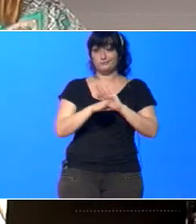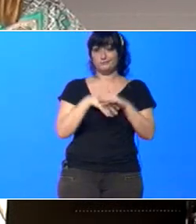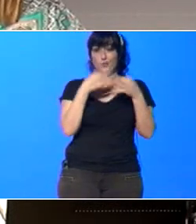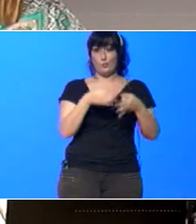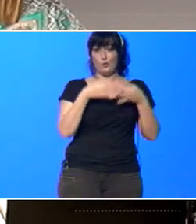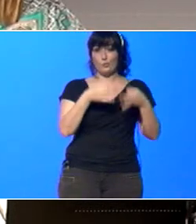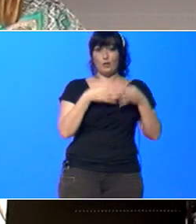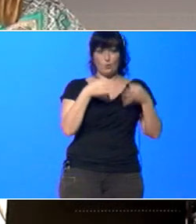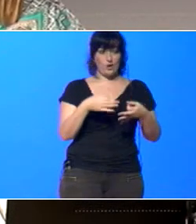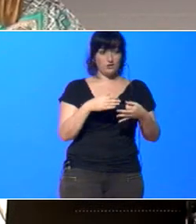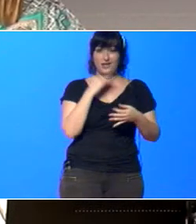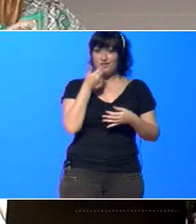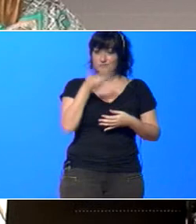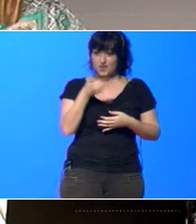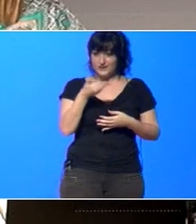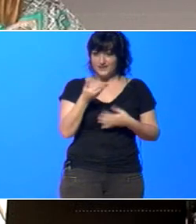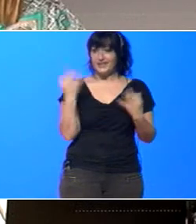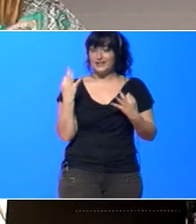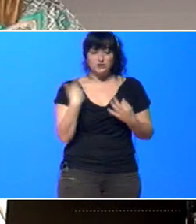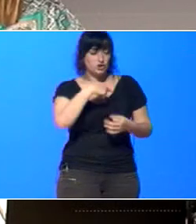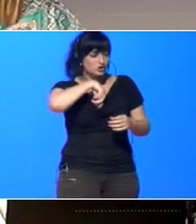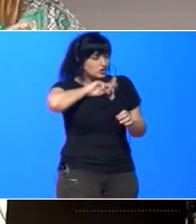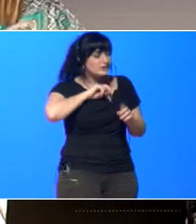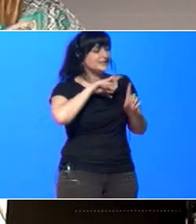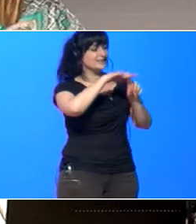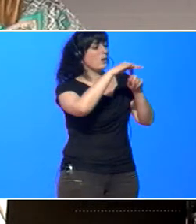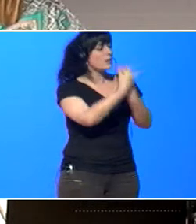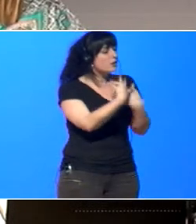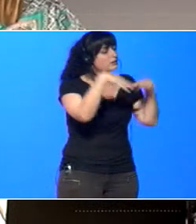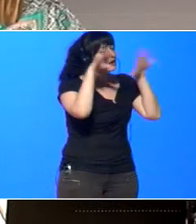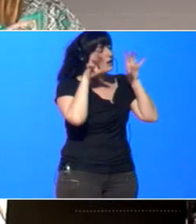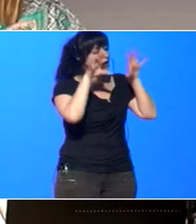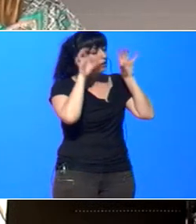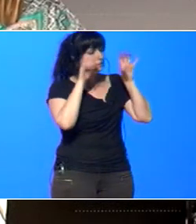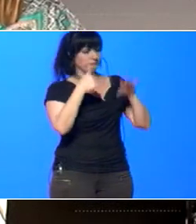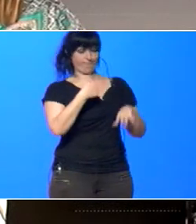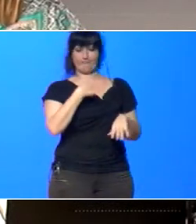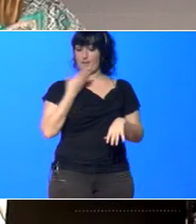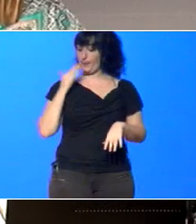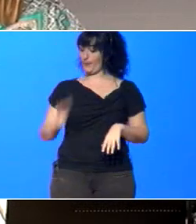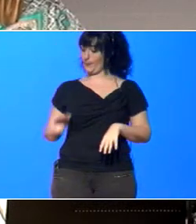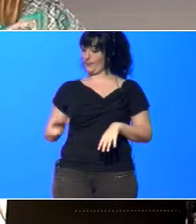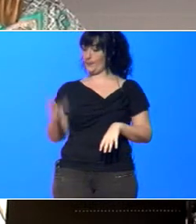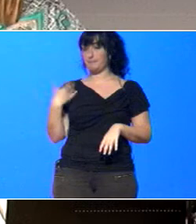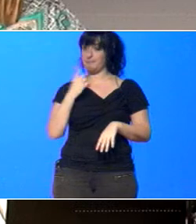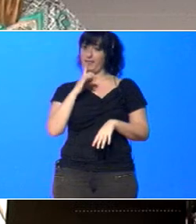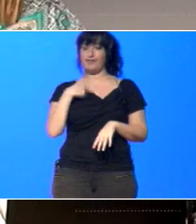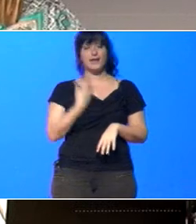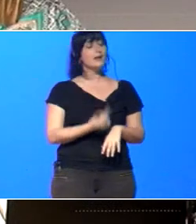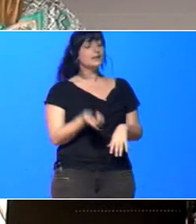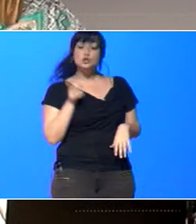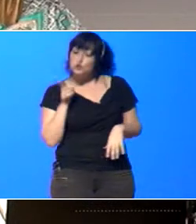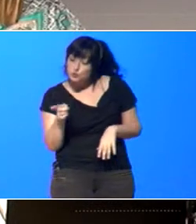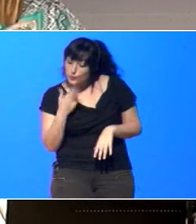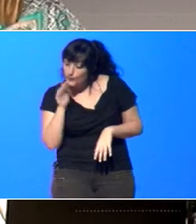hemos de aprender situaciones. A mí, cuando era pequeño, me decían, hombre, para dar una charla tú tienes que estar tranquilo, y además mirar a la gente,